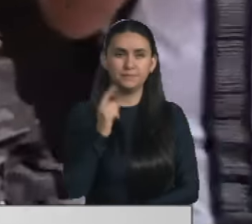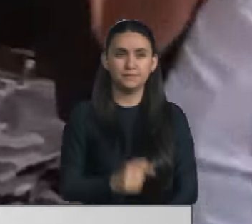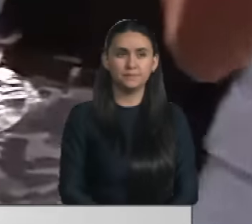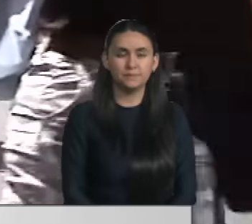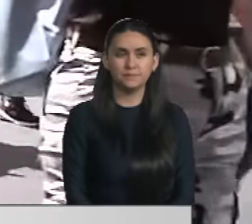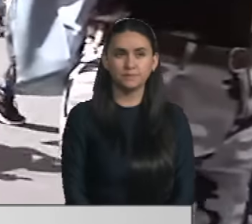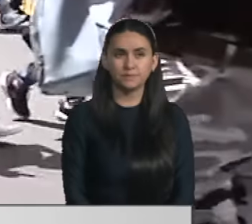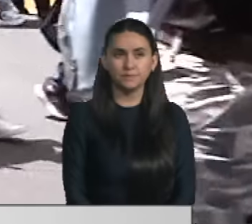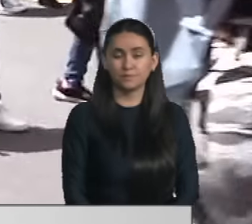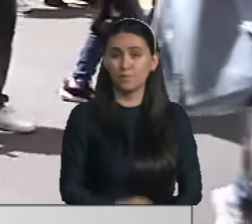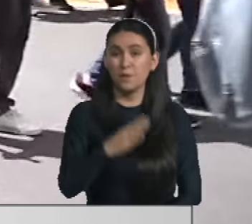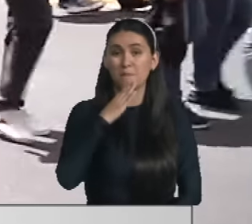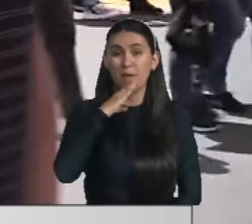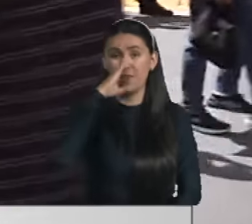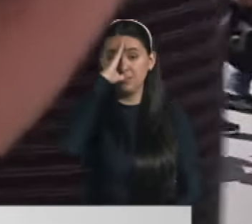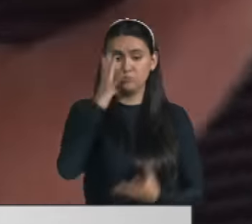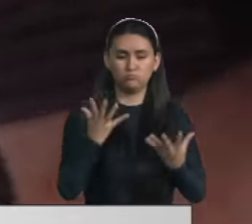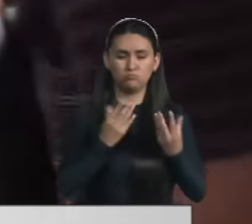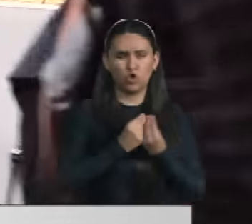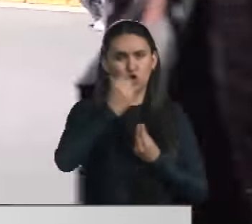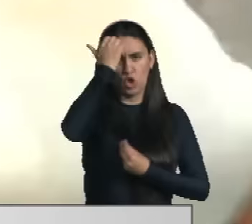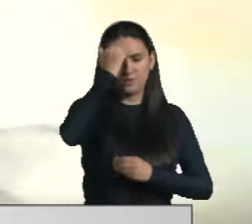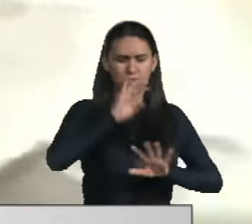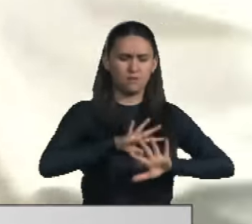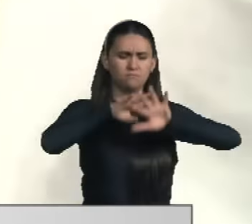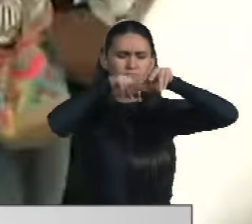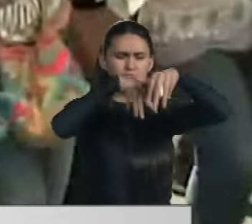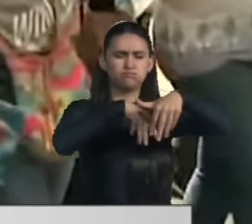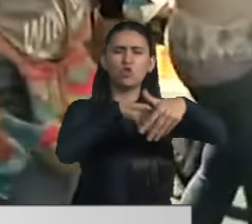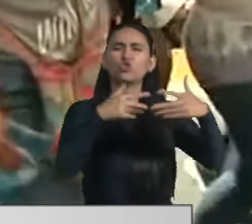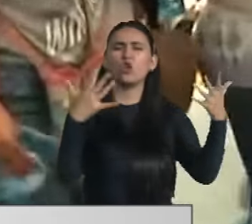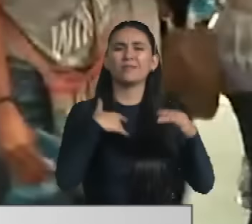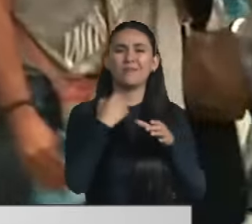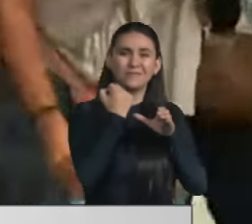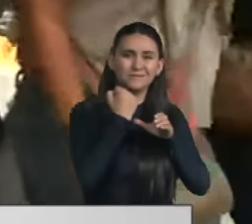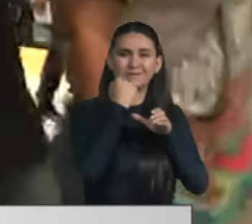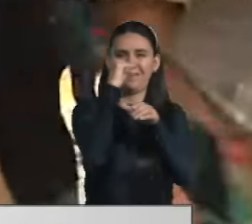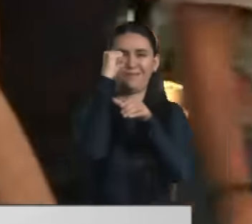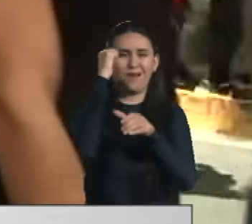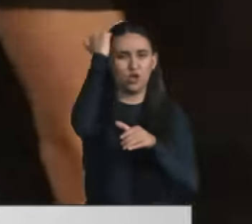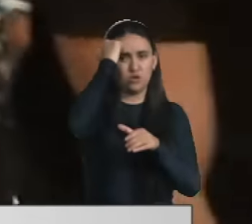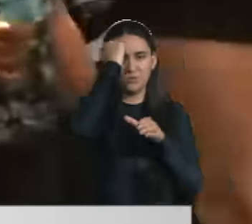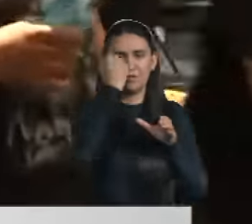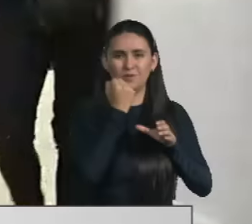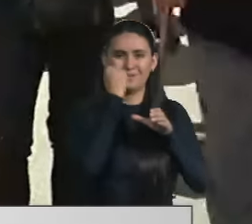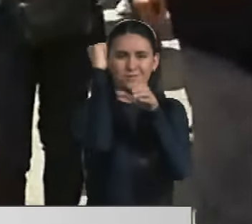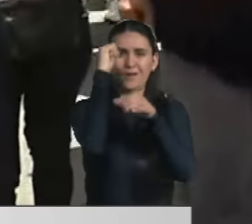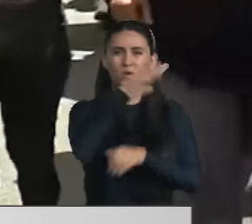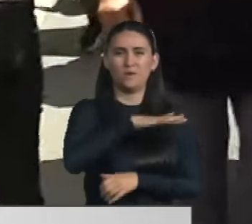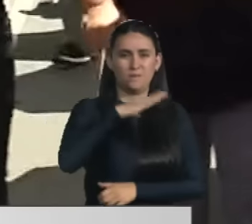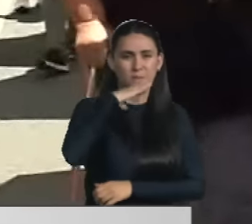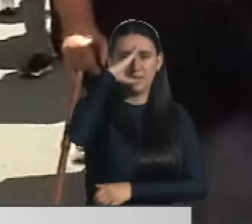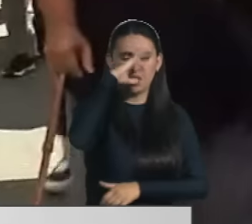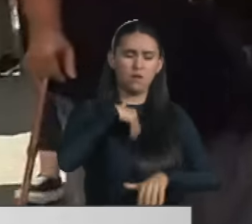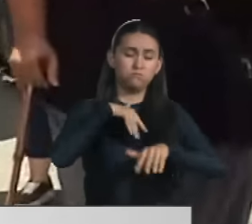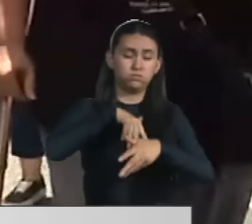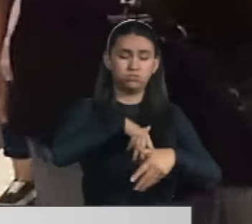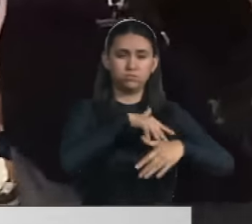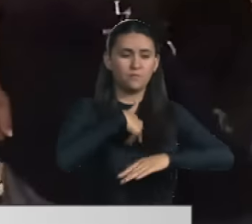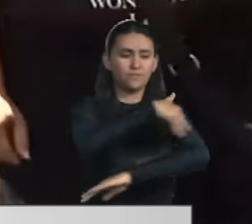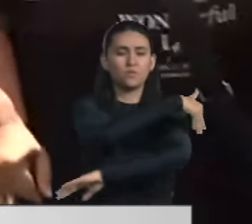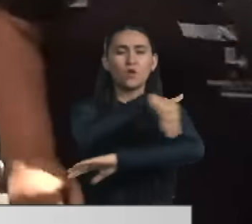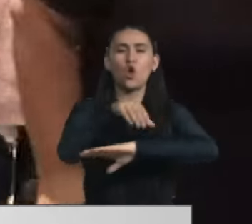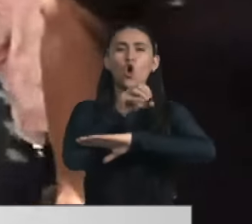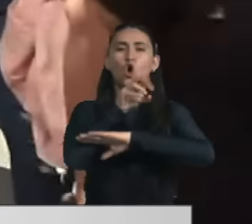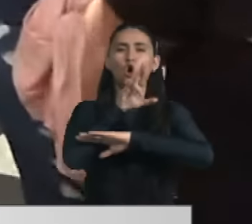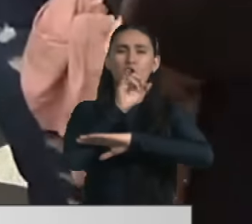En Medellín, la marcha de los docentes inició en las afueras del Sindicato de Profesores, en el centro de la capital de Antioquia. Recorrió la Avenida Oriental y la